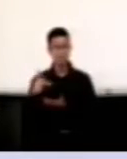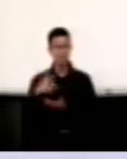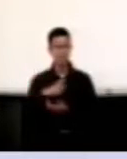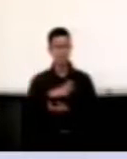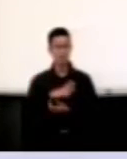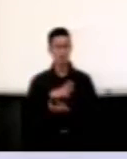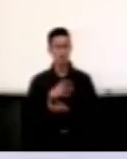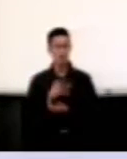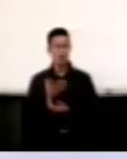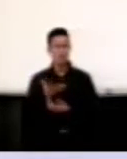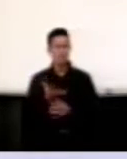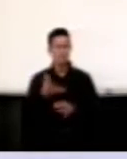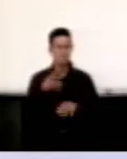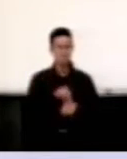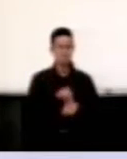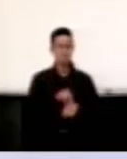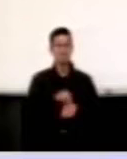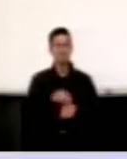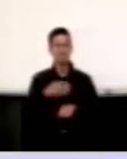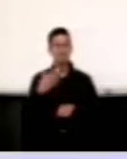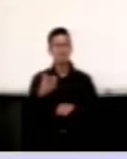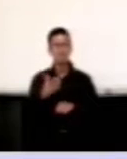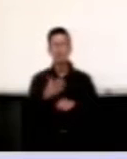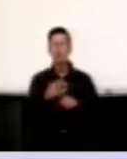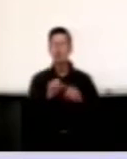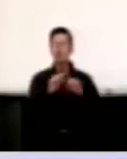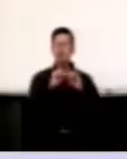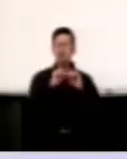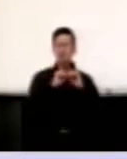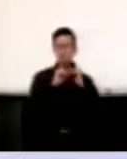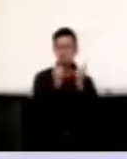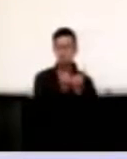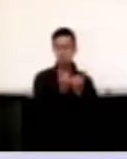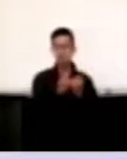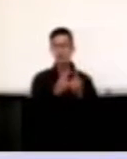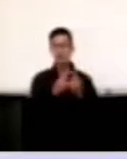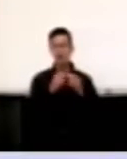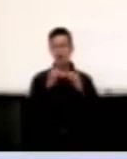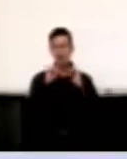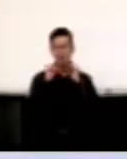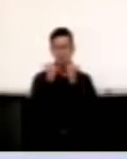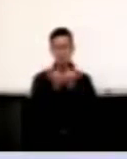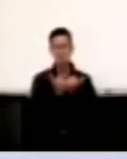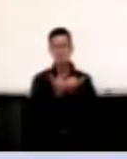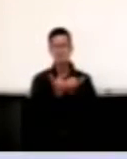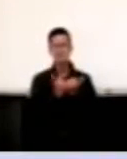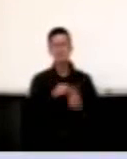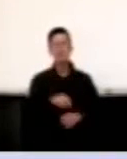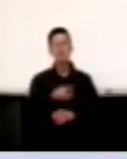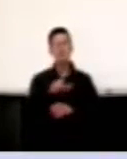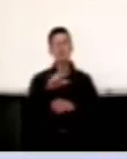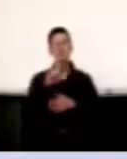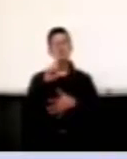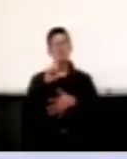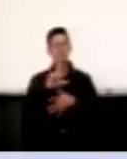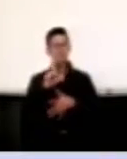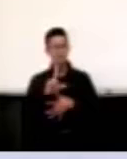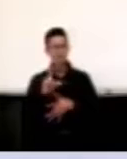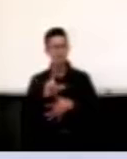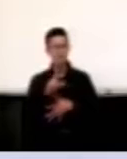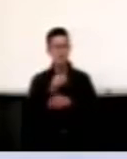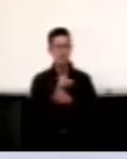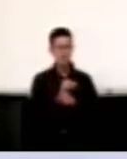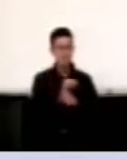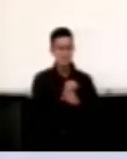miembro de la Sociedad Mexicana de Estudios Electorales, SOME, de la Asociación Mexicana de Ciencias Políticas, de la Asociación Latinoamericana de Investigadores en